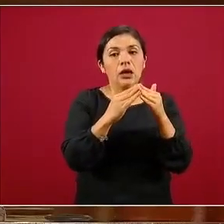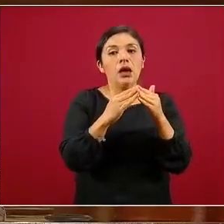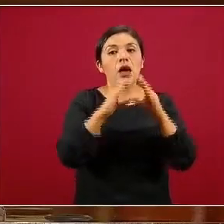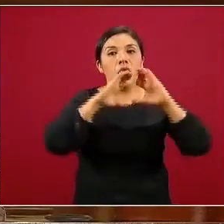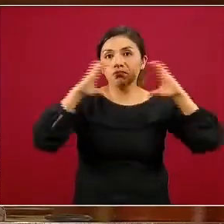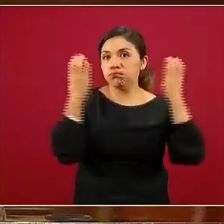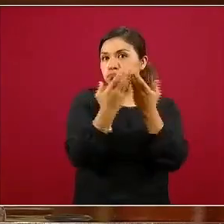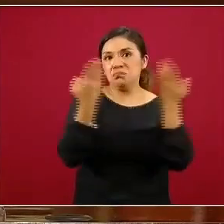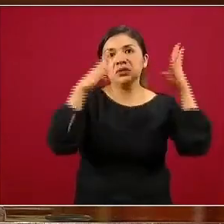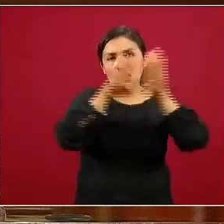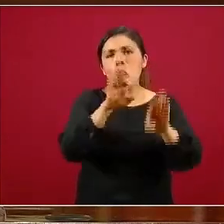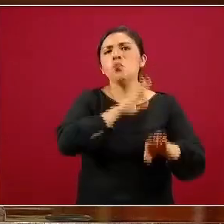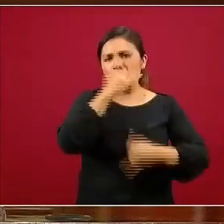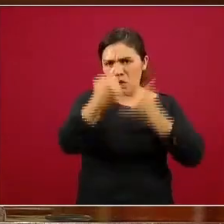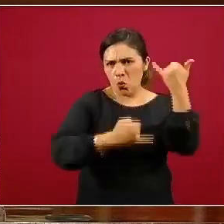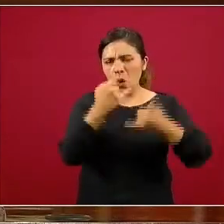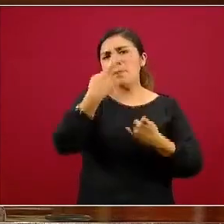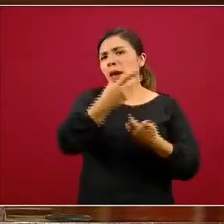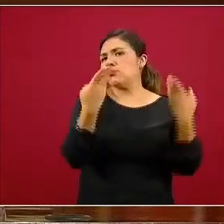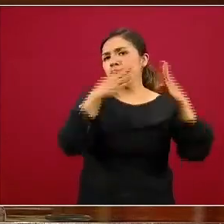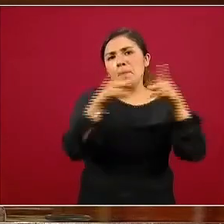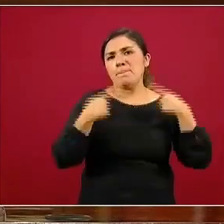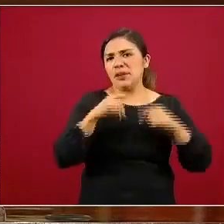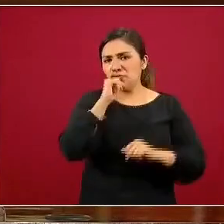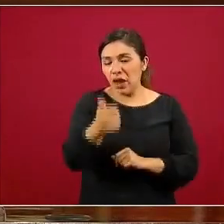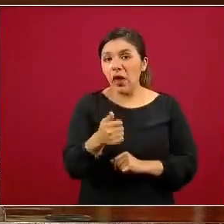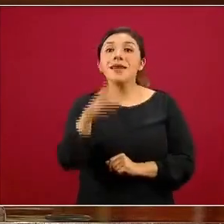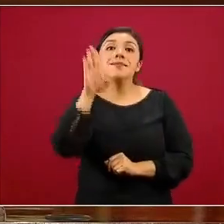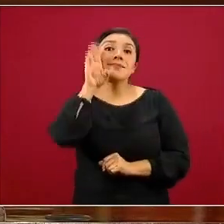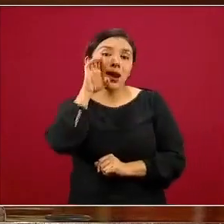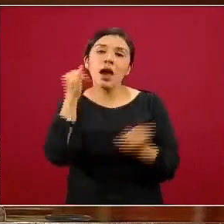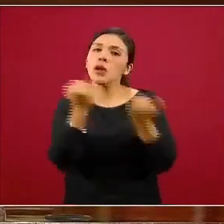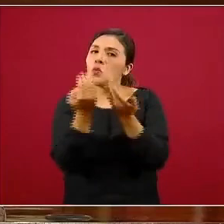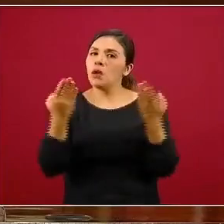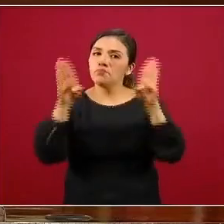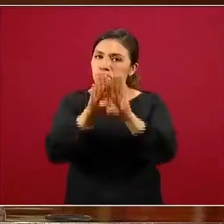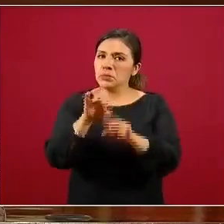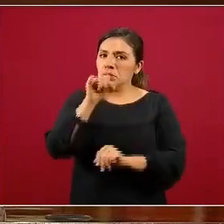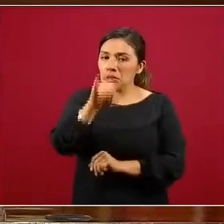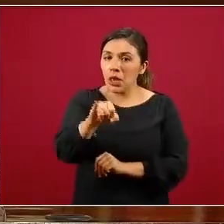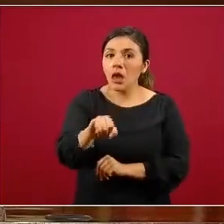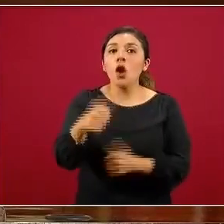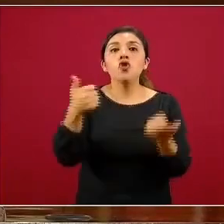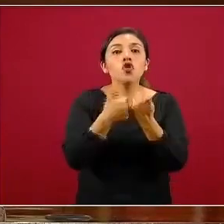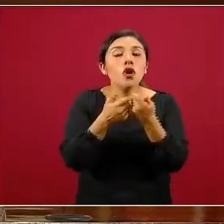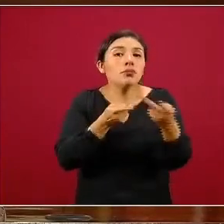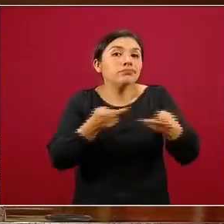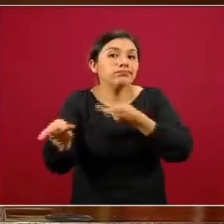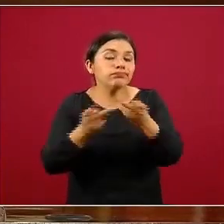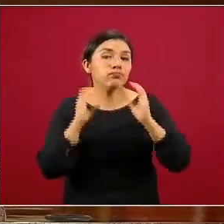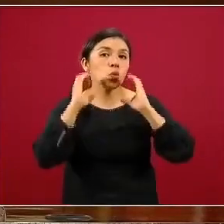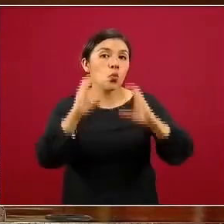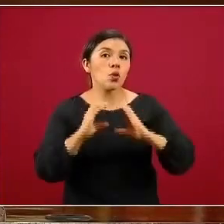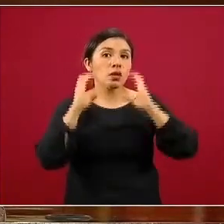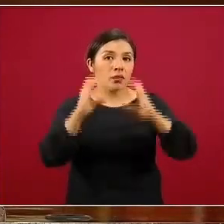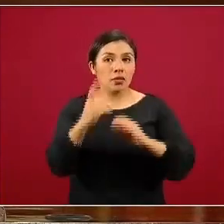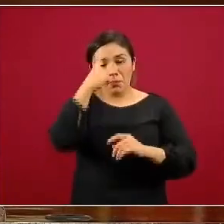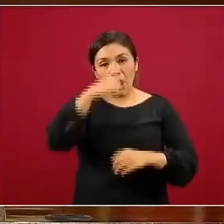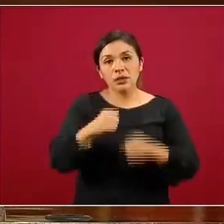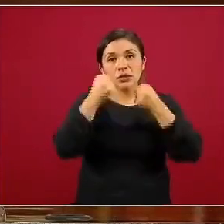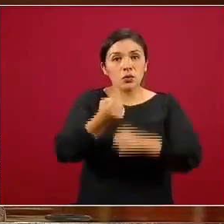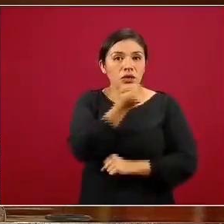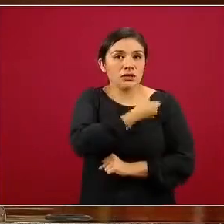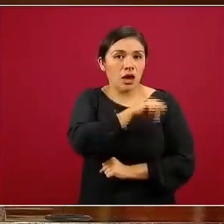puerta cerrada, se puede jugar a puerta cerrada, naranja también se podría jugar a puerta cerrada con los protocolos de